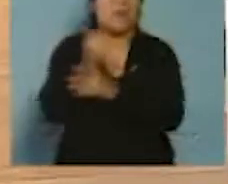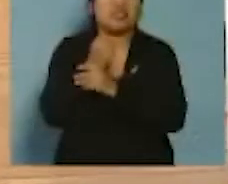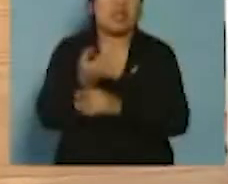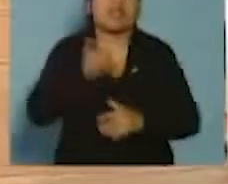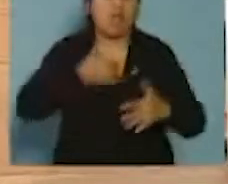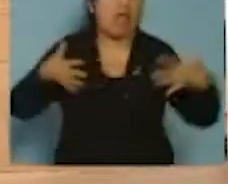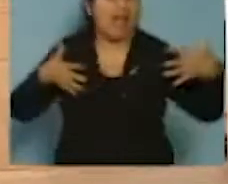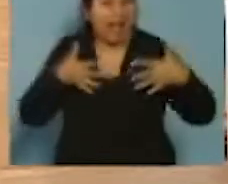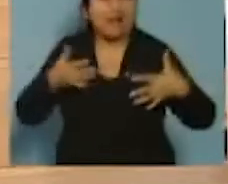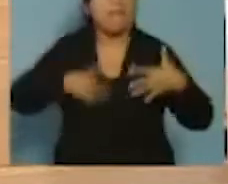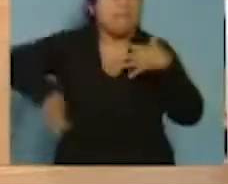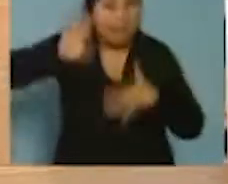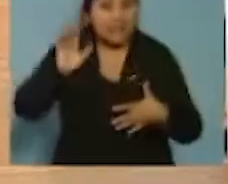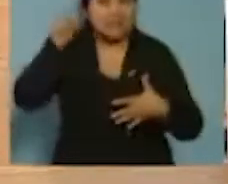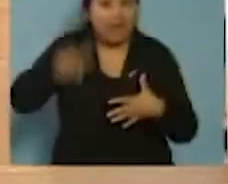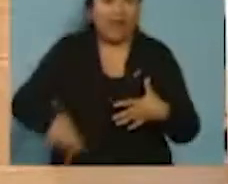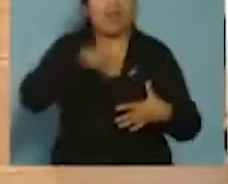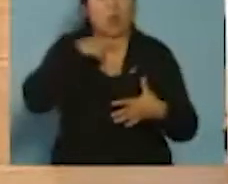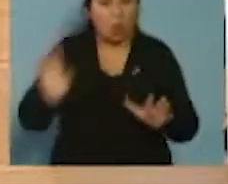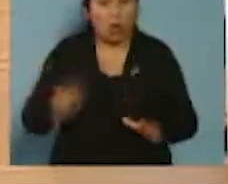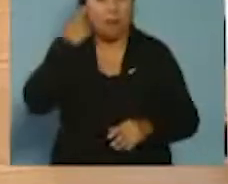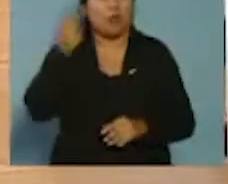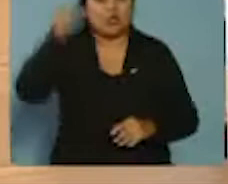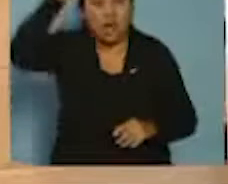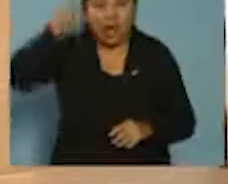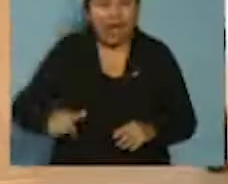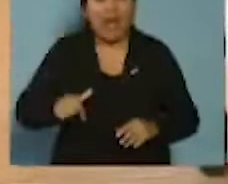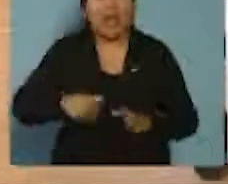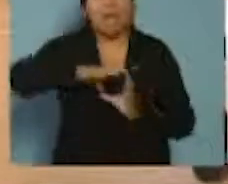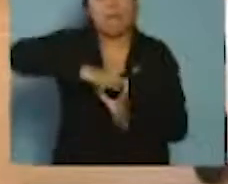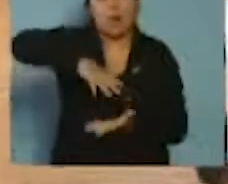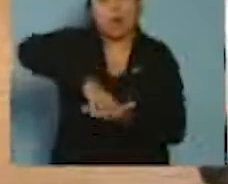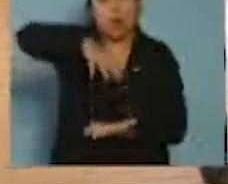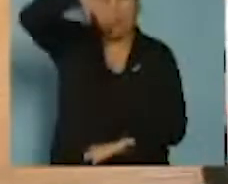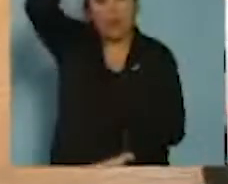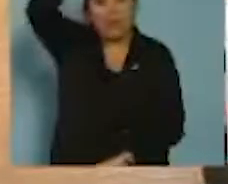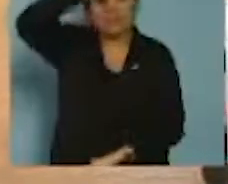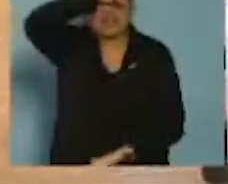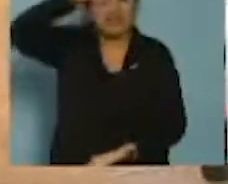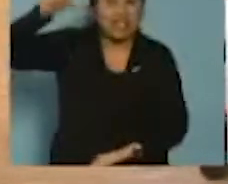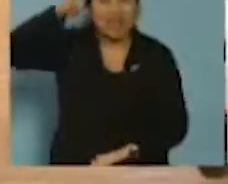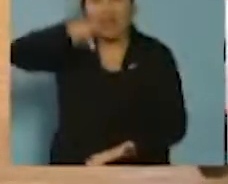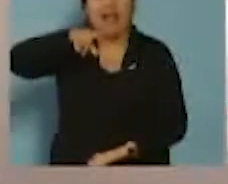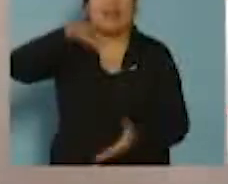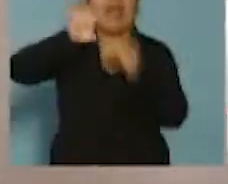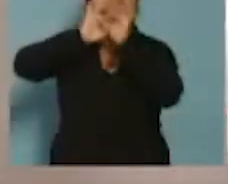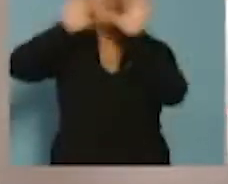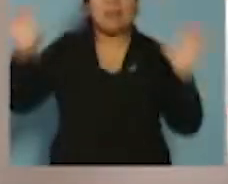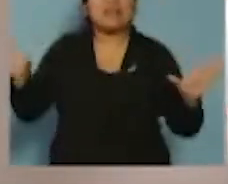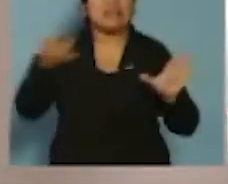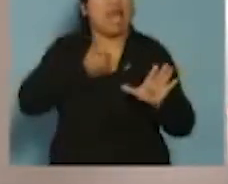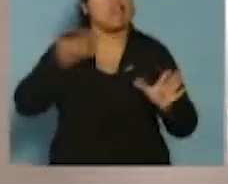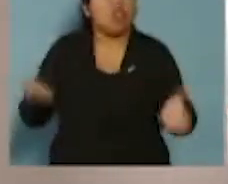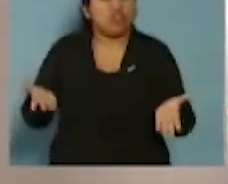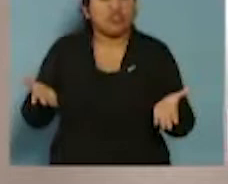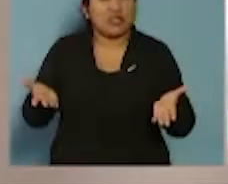eso el monumento nacional de la independencia no por casualidad está en humahuaca ricardo y teniendo